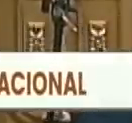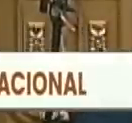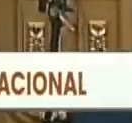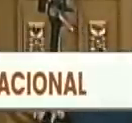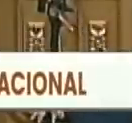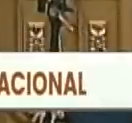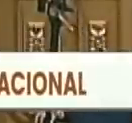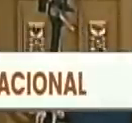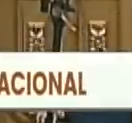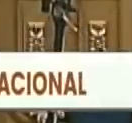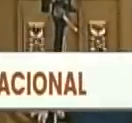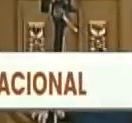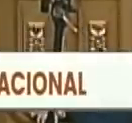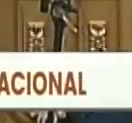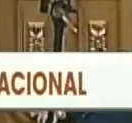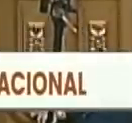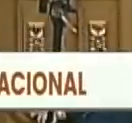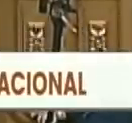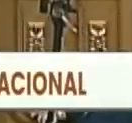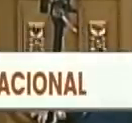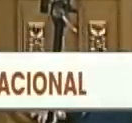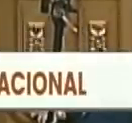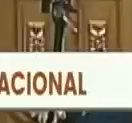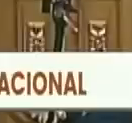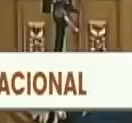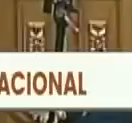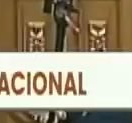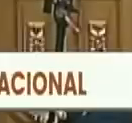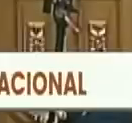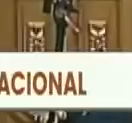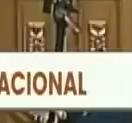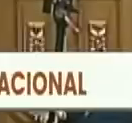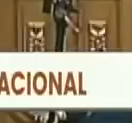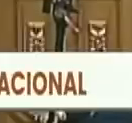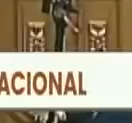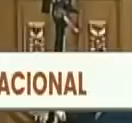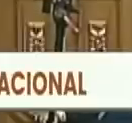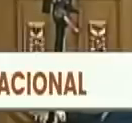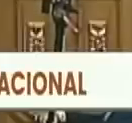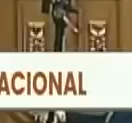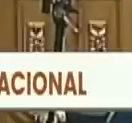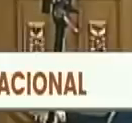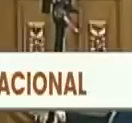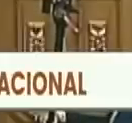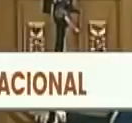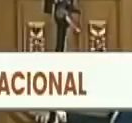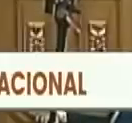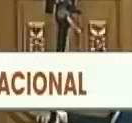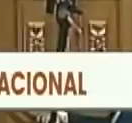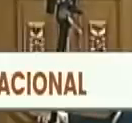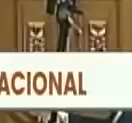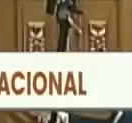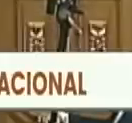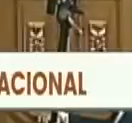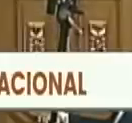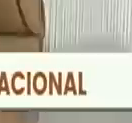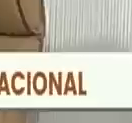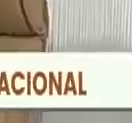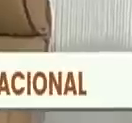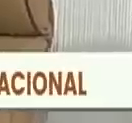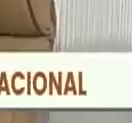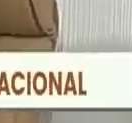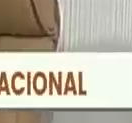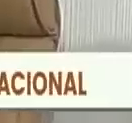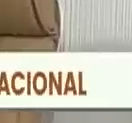Devuélvanos los 4.000 millones de dólares que nos robaron y que están en instituciones financieras europeas. Devuélvanlos, maulas,